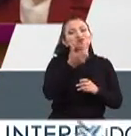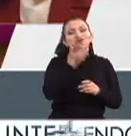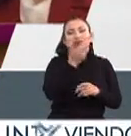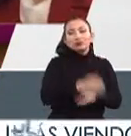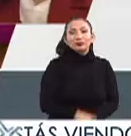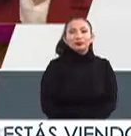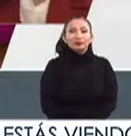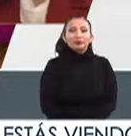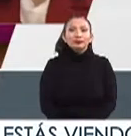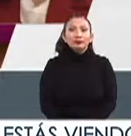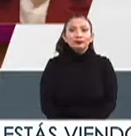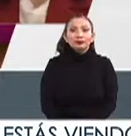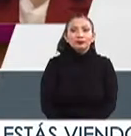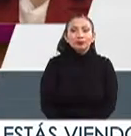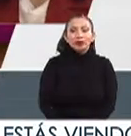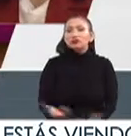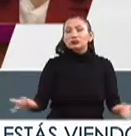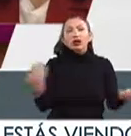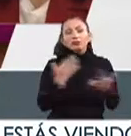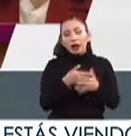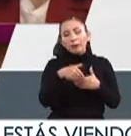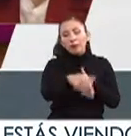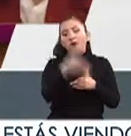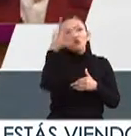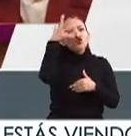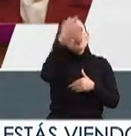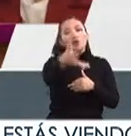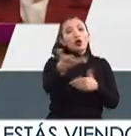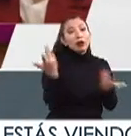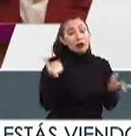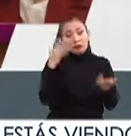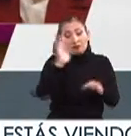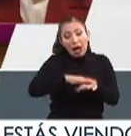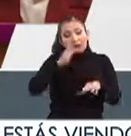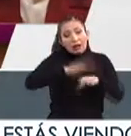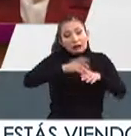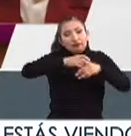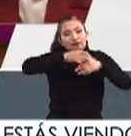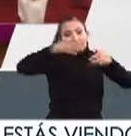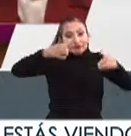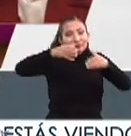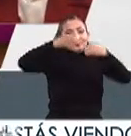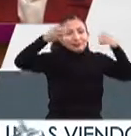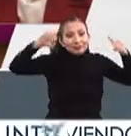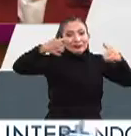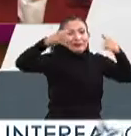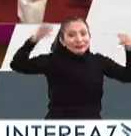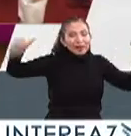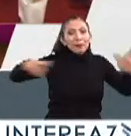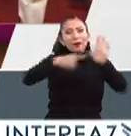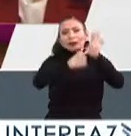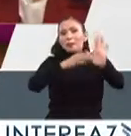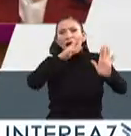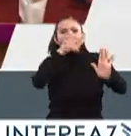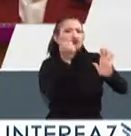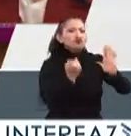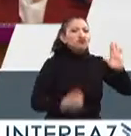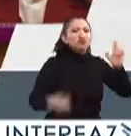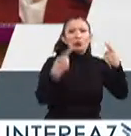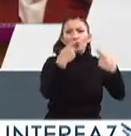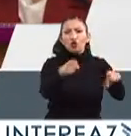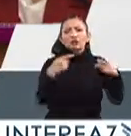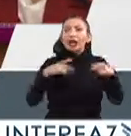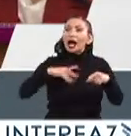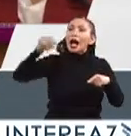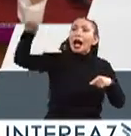¿no? Entonces, ¿y qué esperamos en los años por venir? Pues que sigamos creciendo, que sigamos presentando lo mejor de la música que